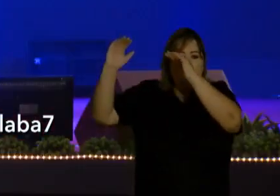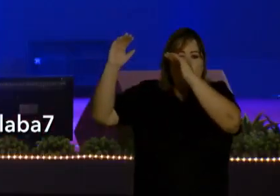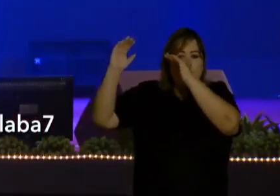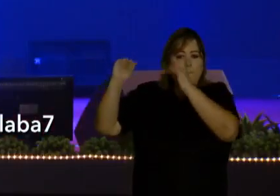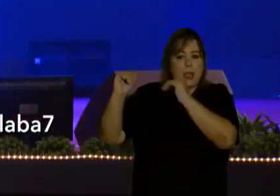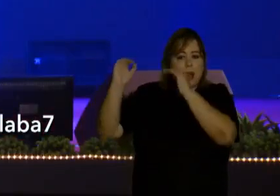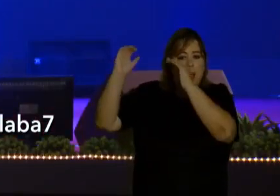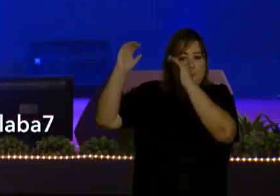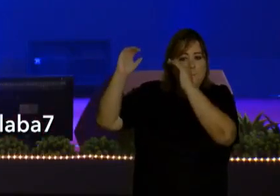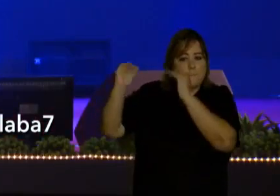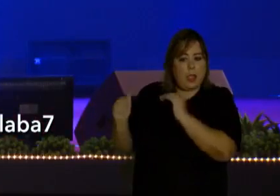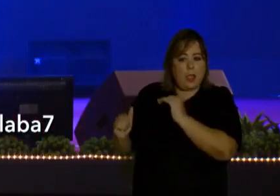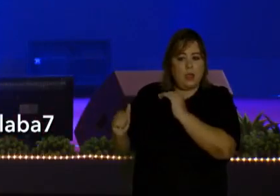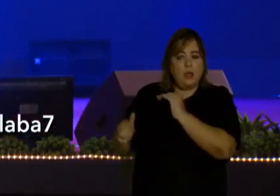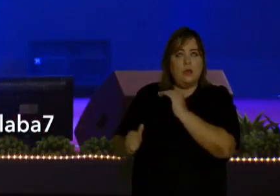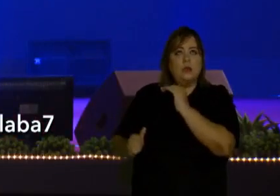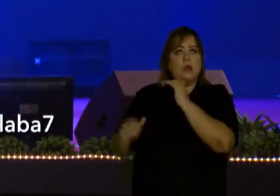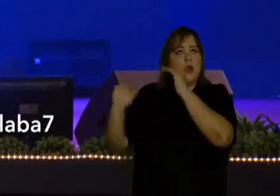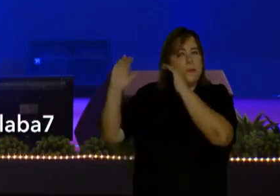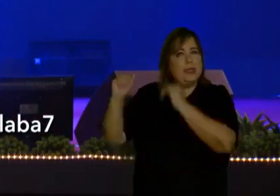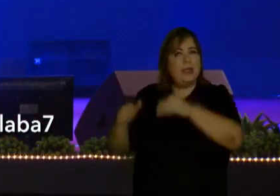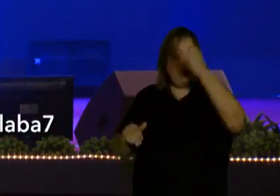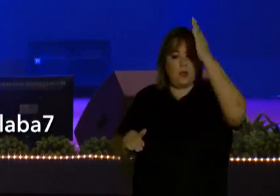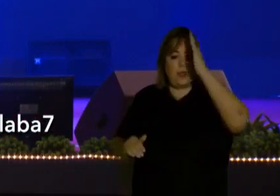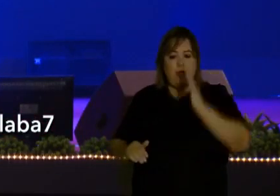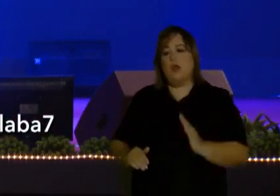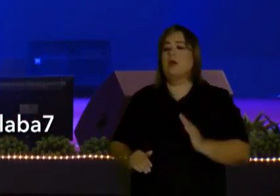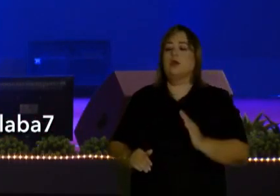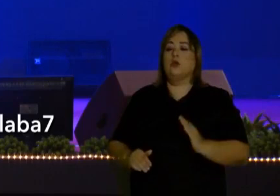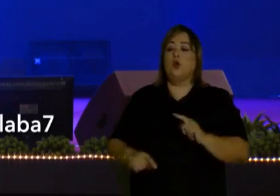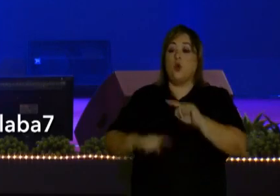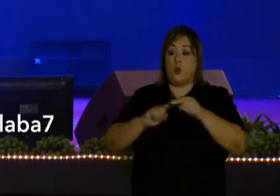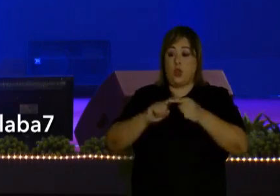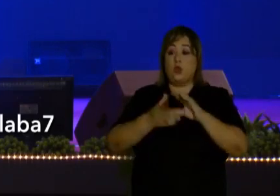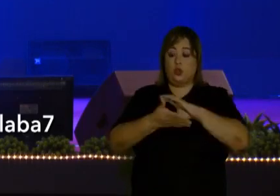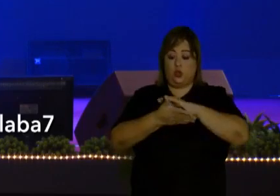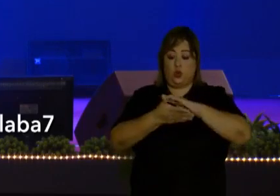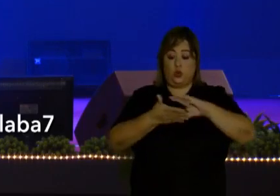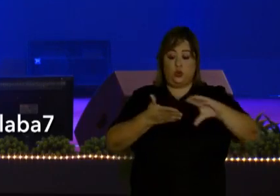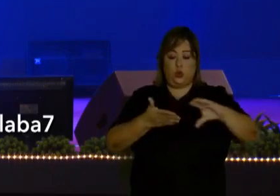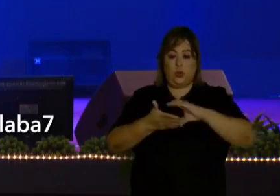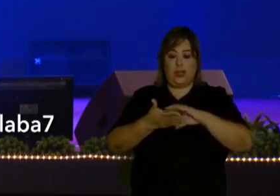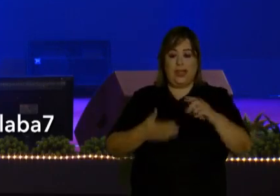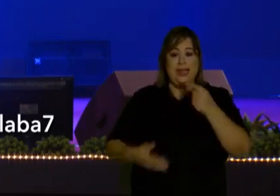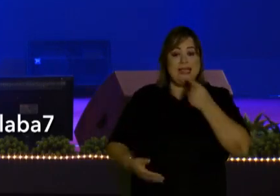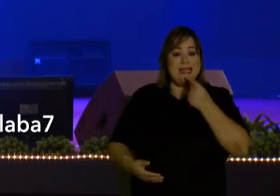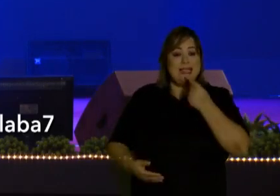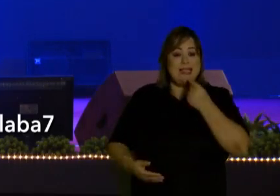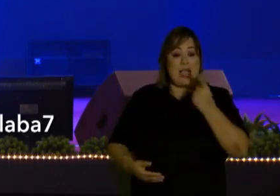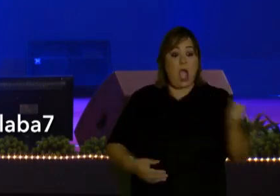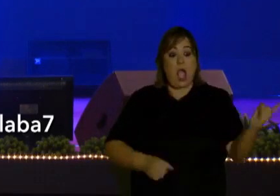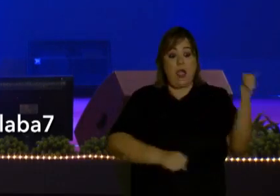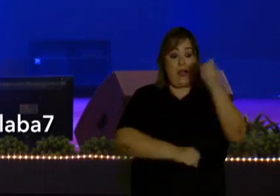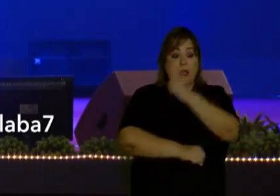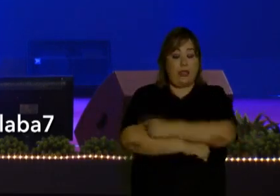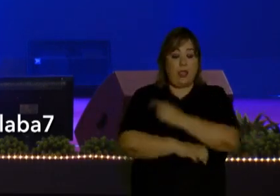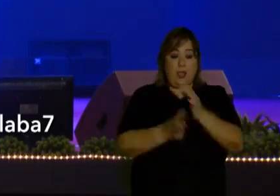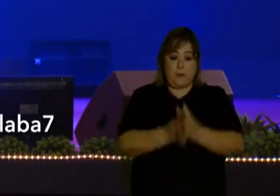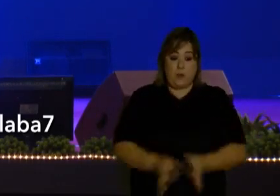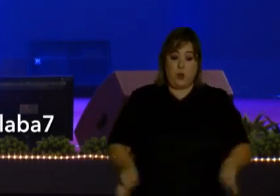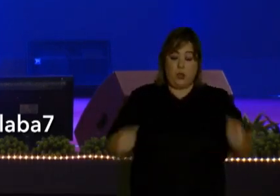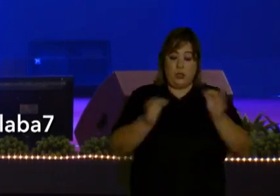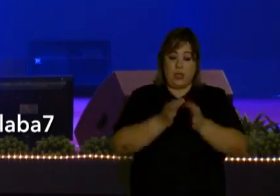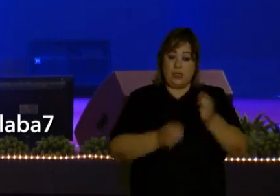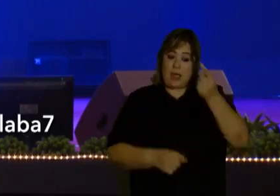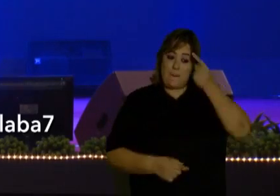nada. Y cada vez que yo tengo la oportunidad de venir con mis sobres, yo siento que es un día importante para mí, para mi casa, porque algo